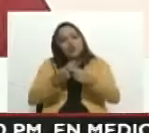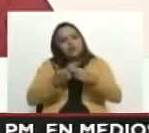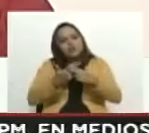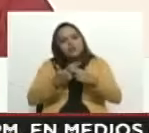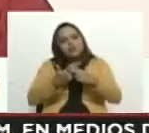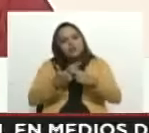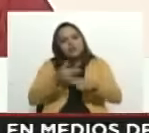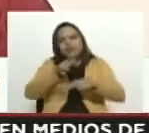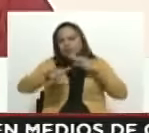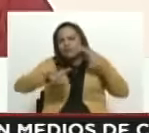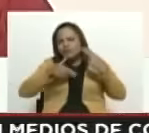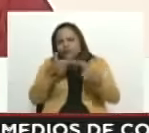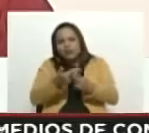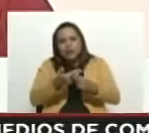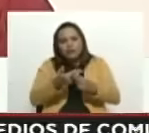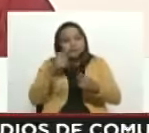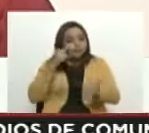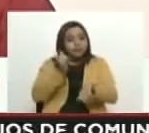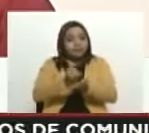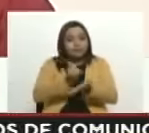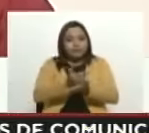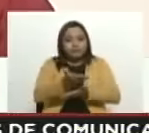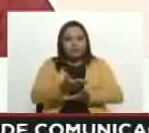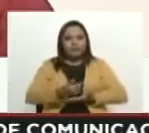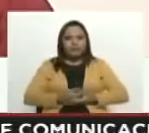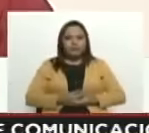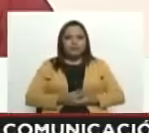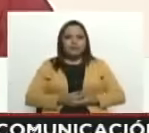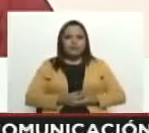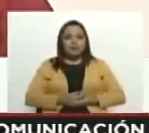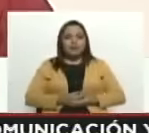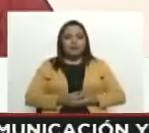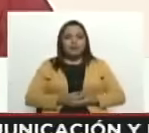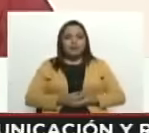Nunca, para que tú veas, nunca